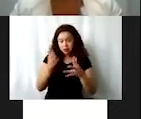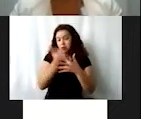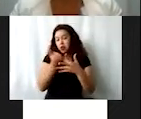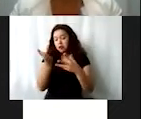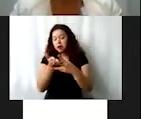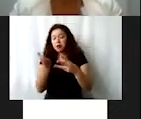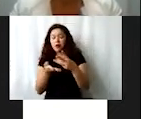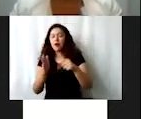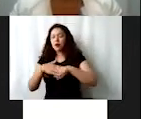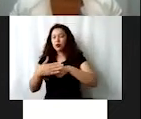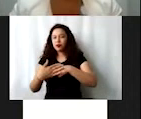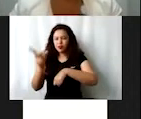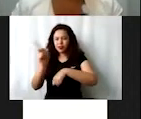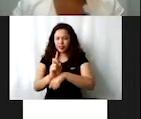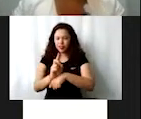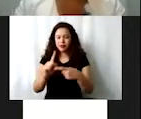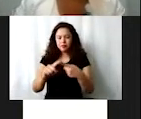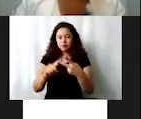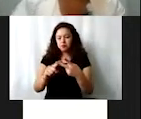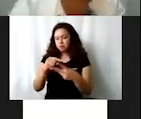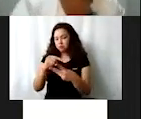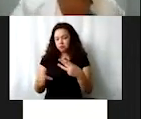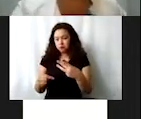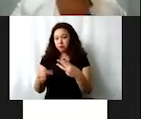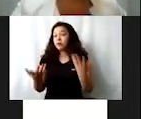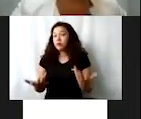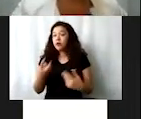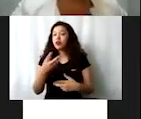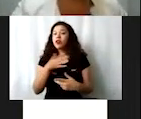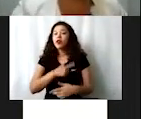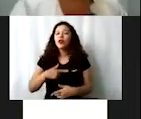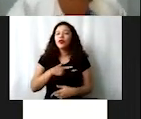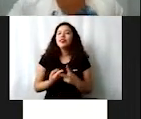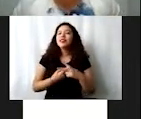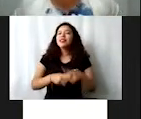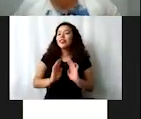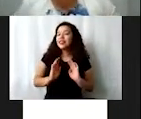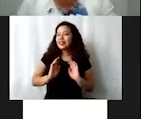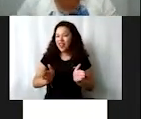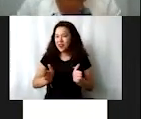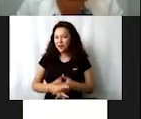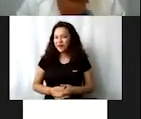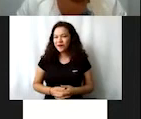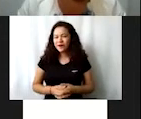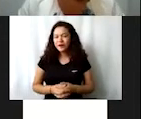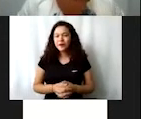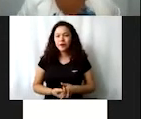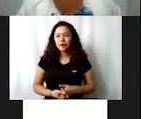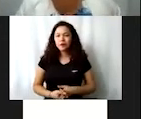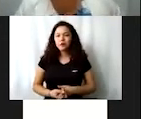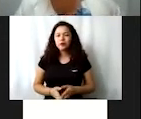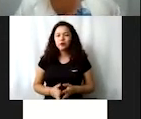días siguientes y con mucho gusto, bueno, entonces vamos a iniciar en este tema.